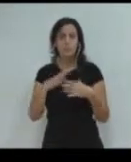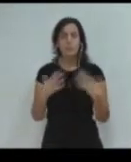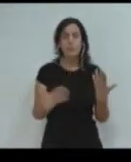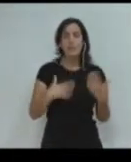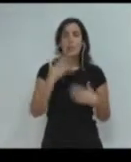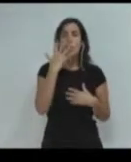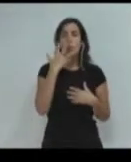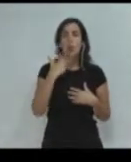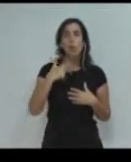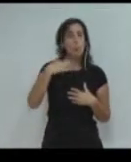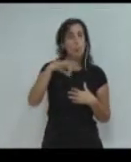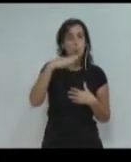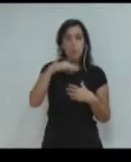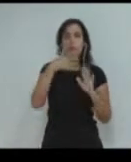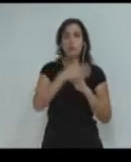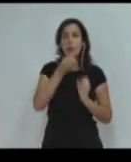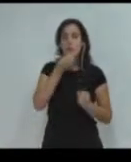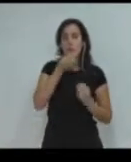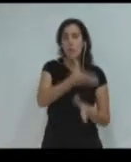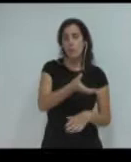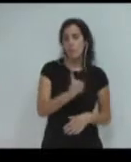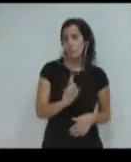color solo sea quien dé la información.